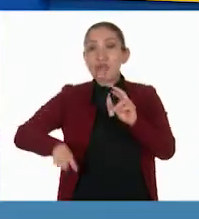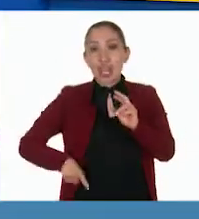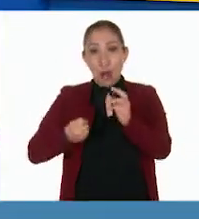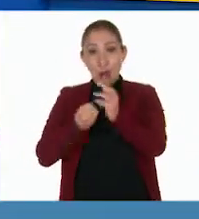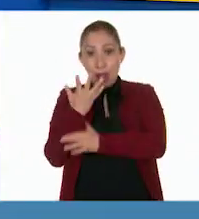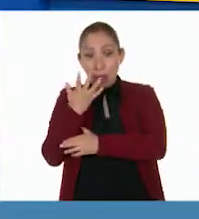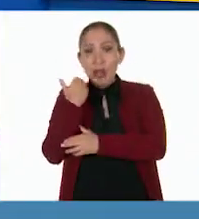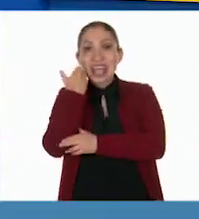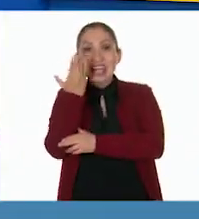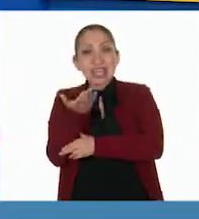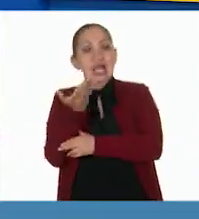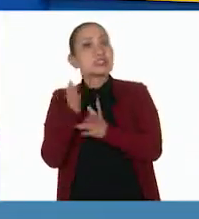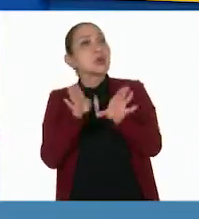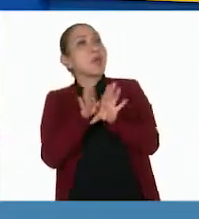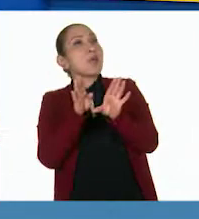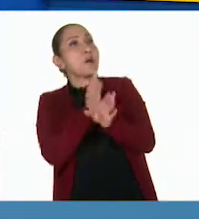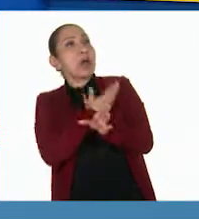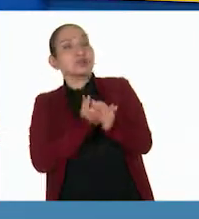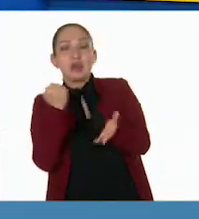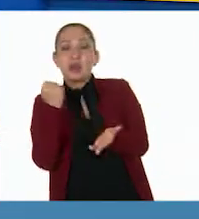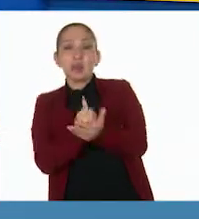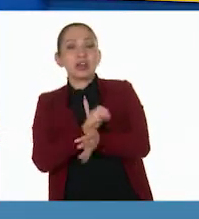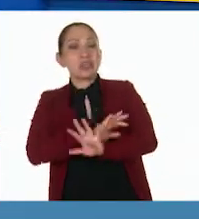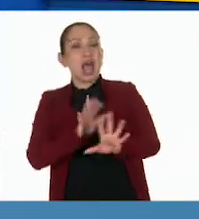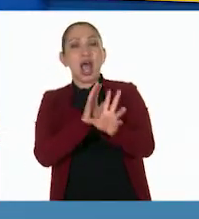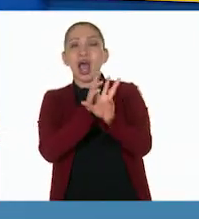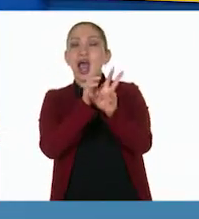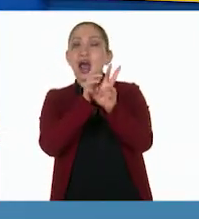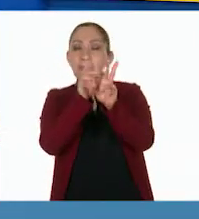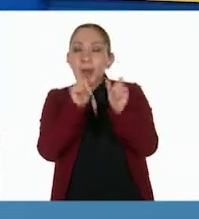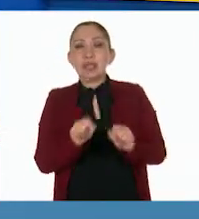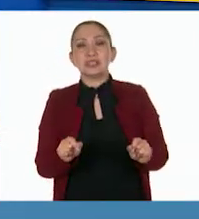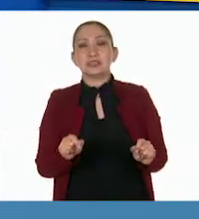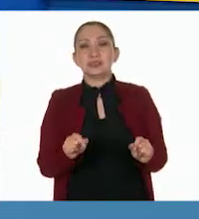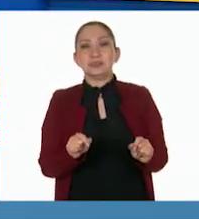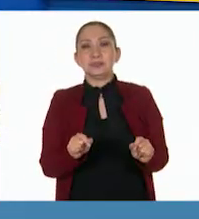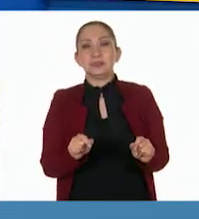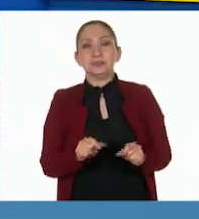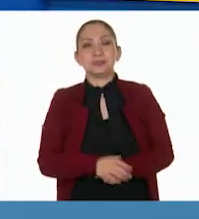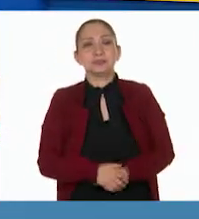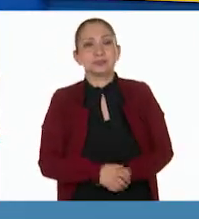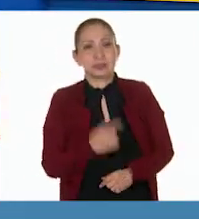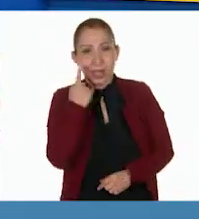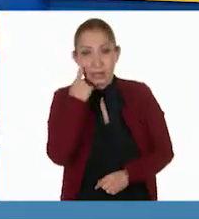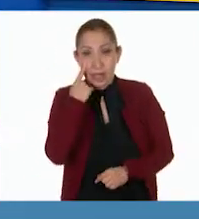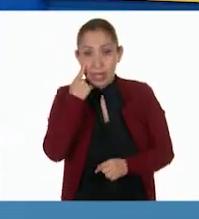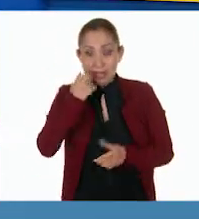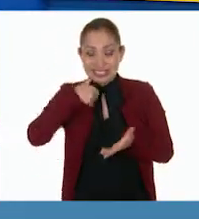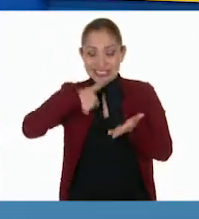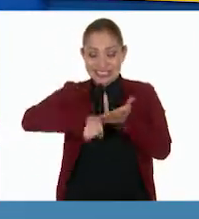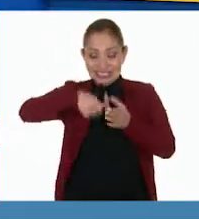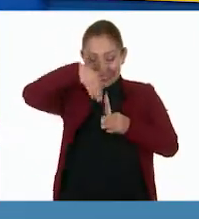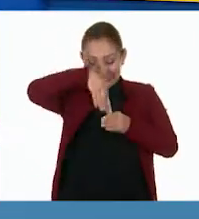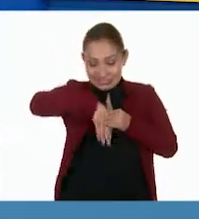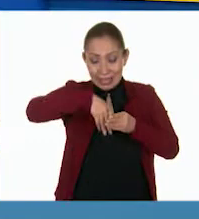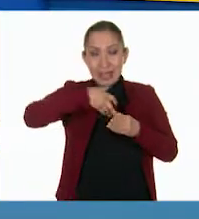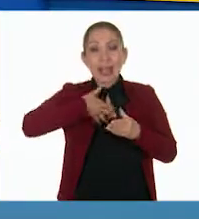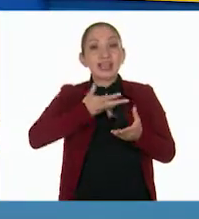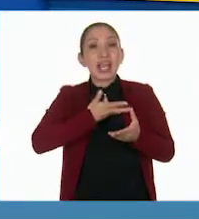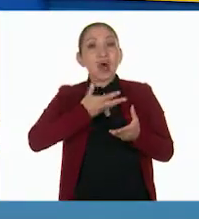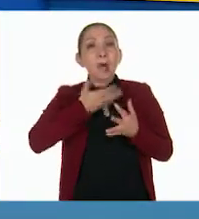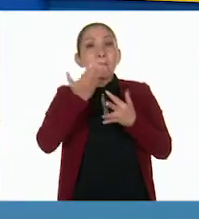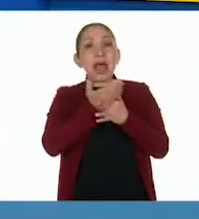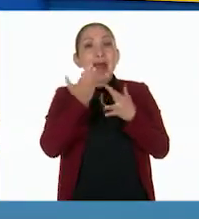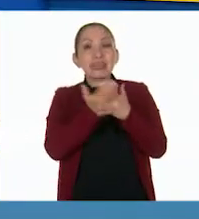través del poder ejecutivo, imponer un estado de tranquilidad. Mira, en este sobre tengo algunas de las piezas faltantes de